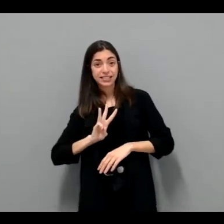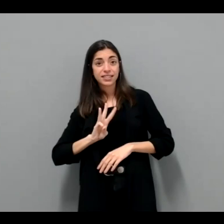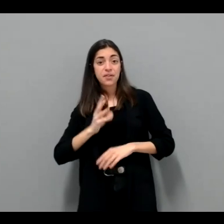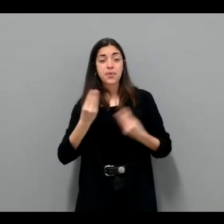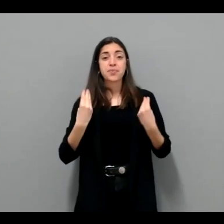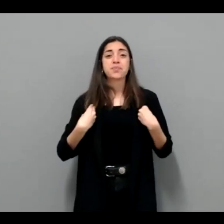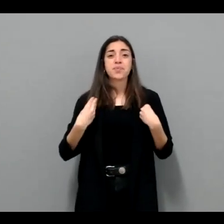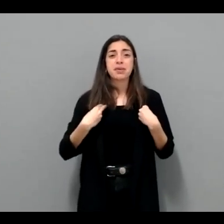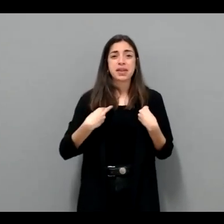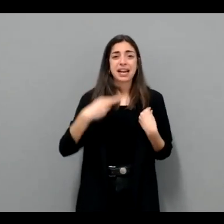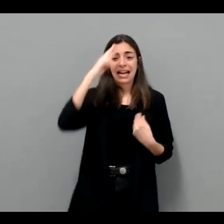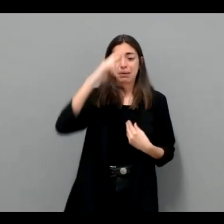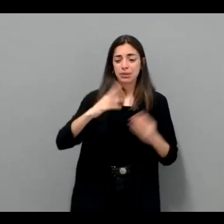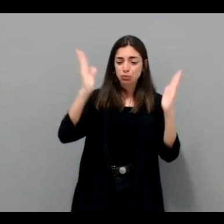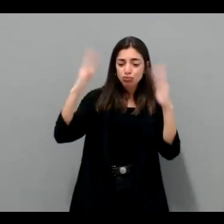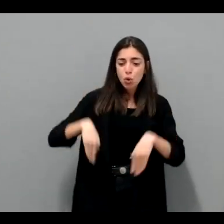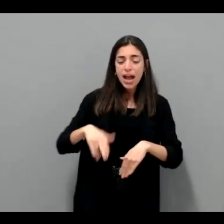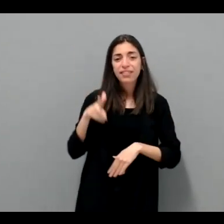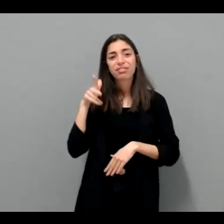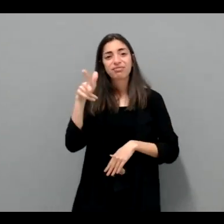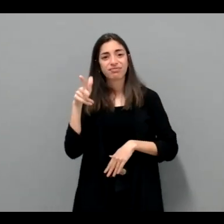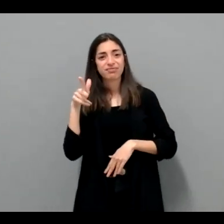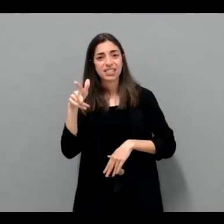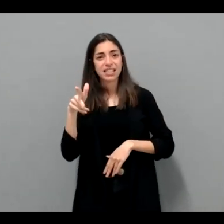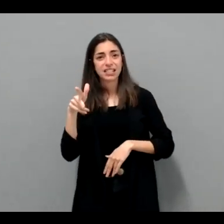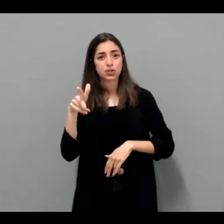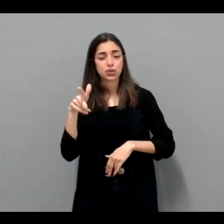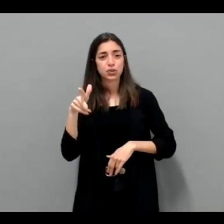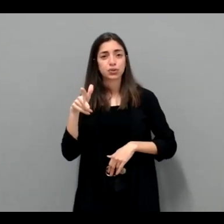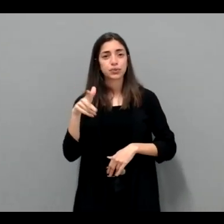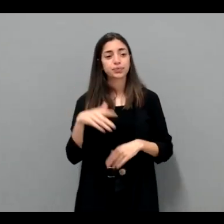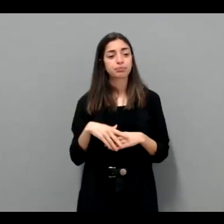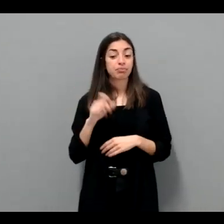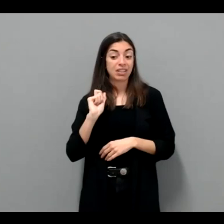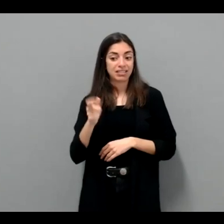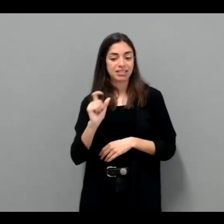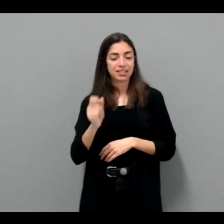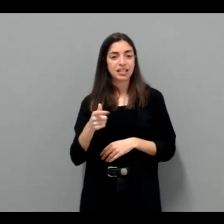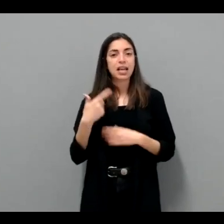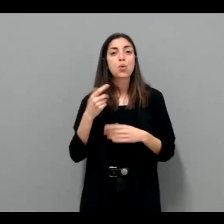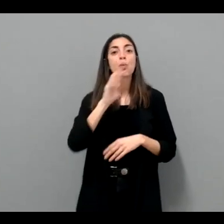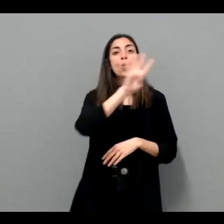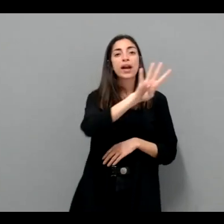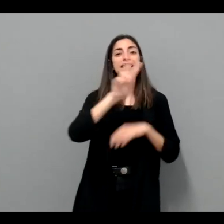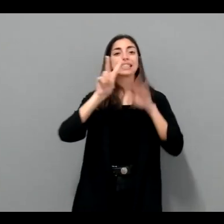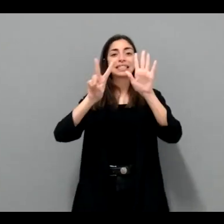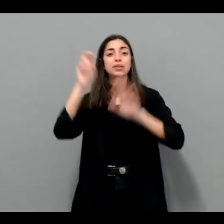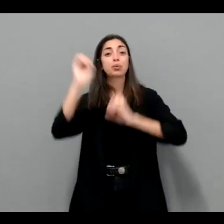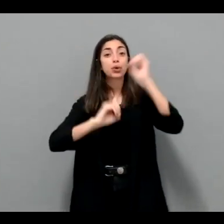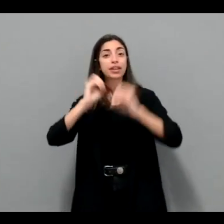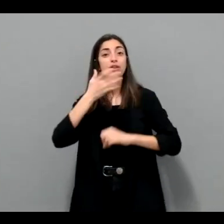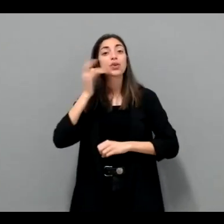de respeto hacia sus derechos de forma habitual. El 47% de ellas son